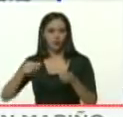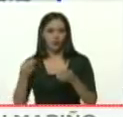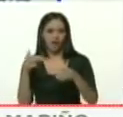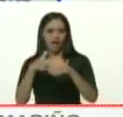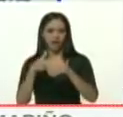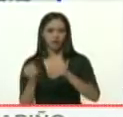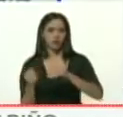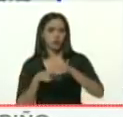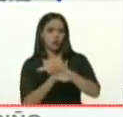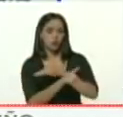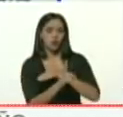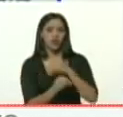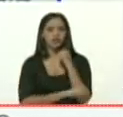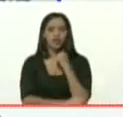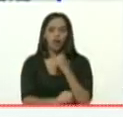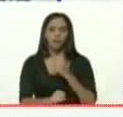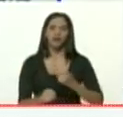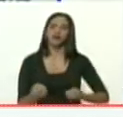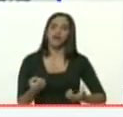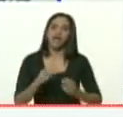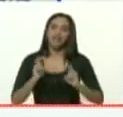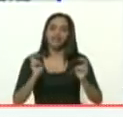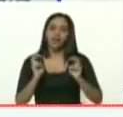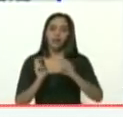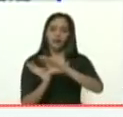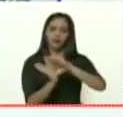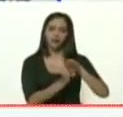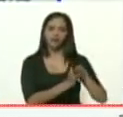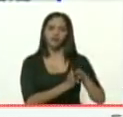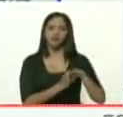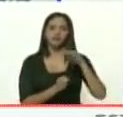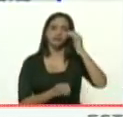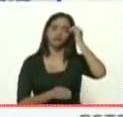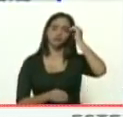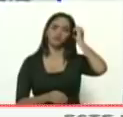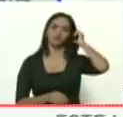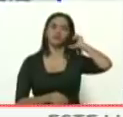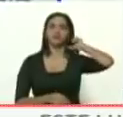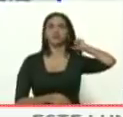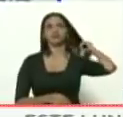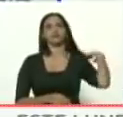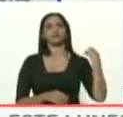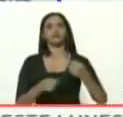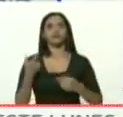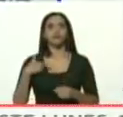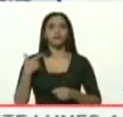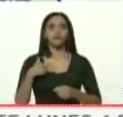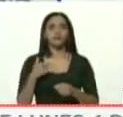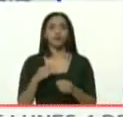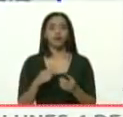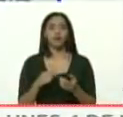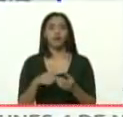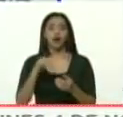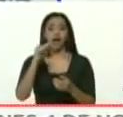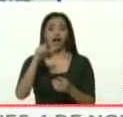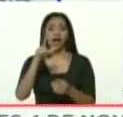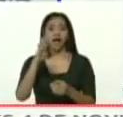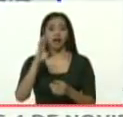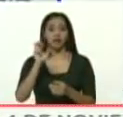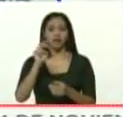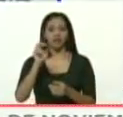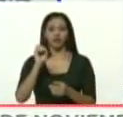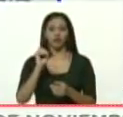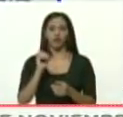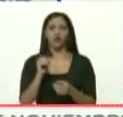compartir, antes de pasar a otro tema, ministro, esta otra lámina que contiene los datos de Alberto Lobo Quintero, alias El